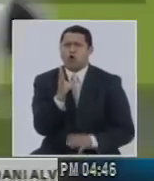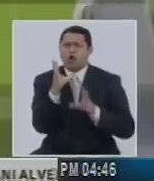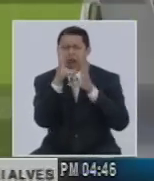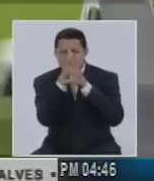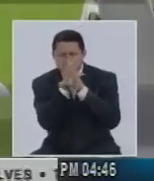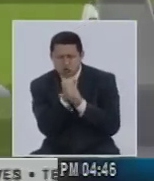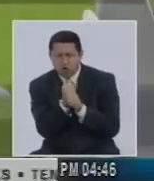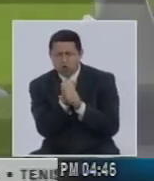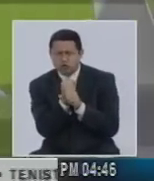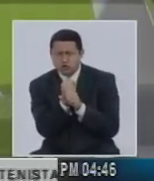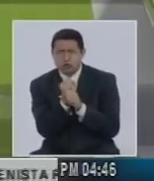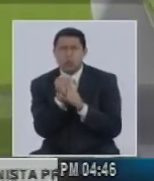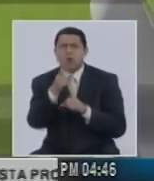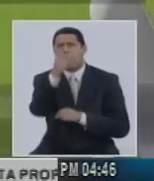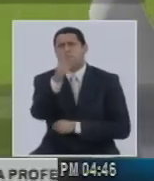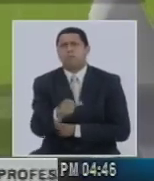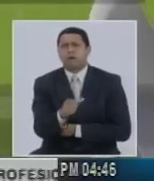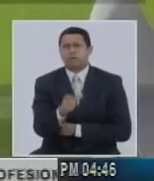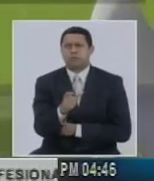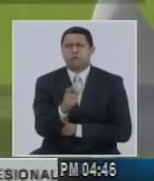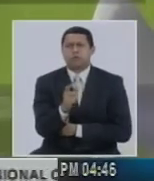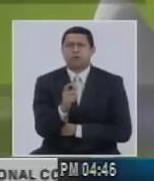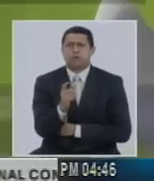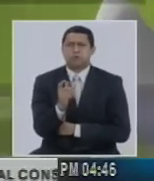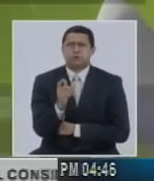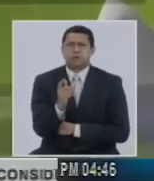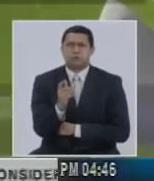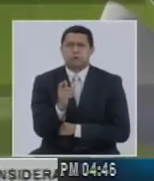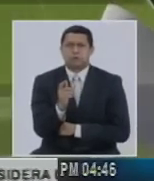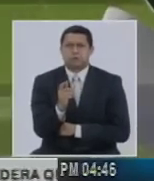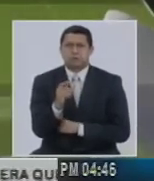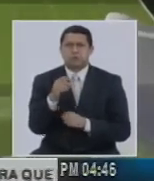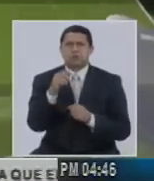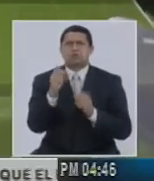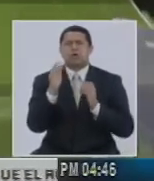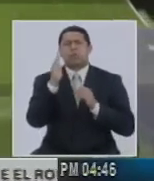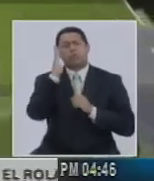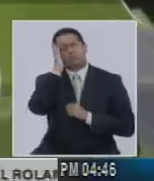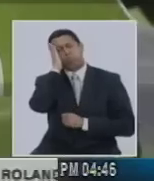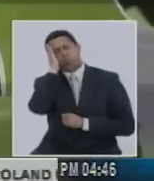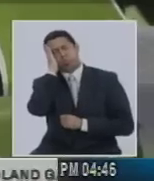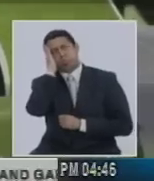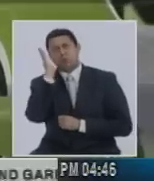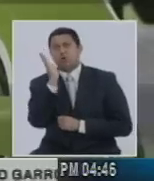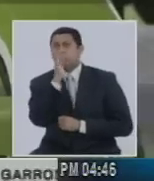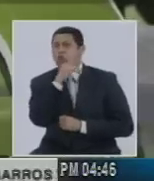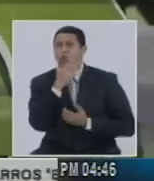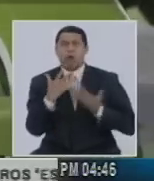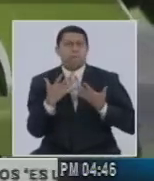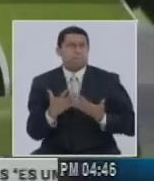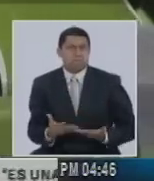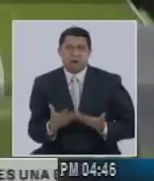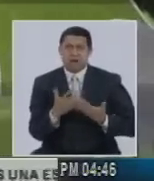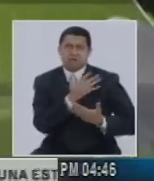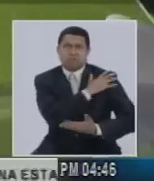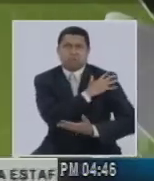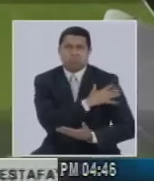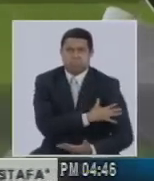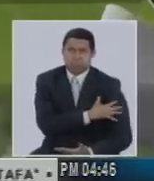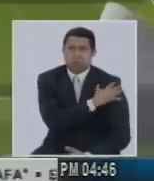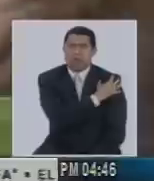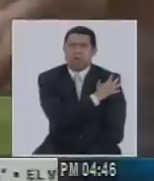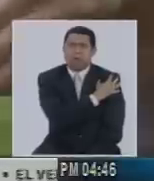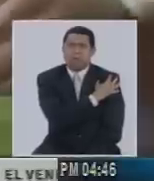noche. El momento que el paciente se recuesta, como no hay el peso del brazo, la gravedad que